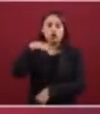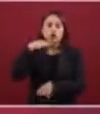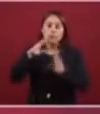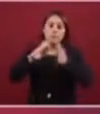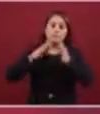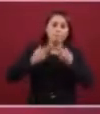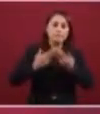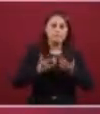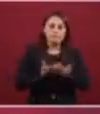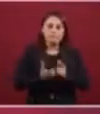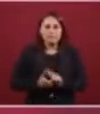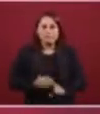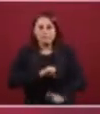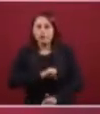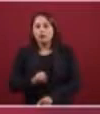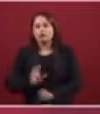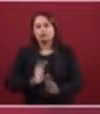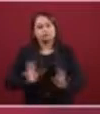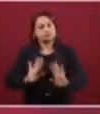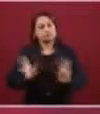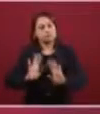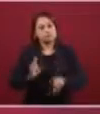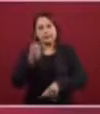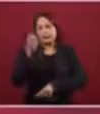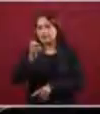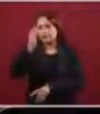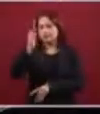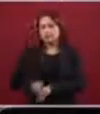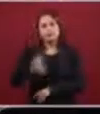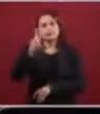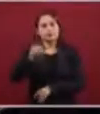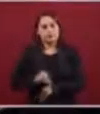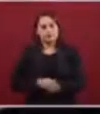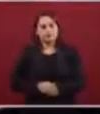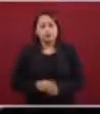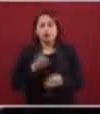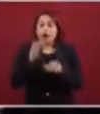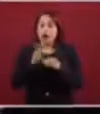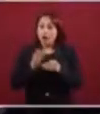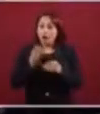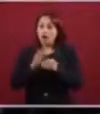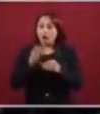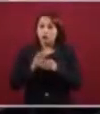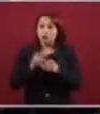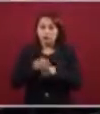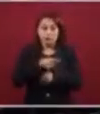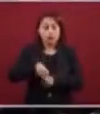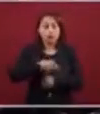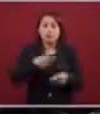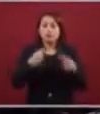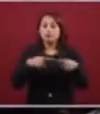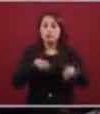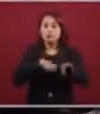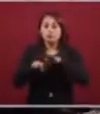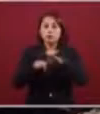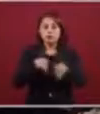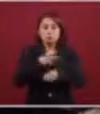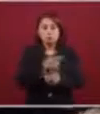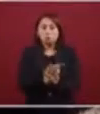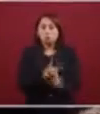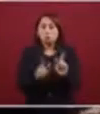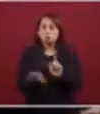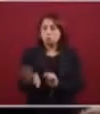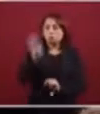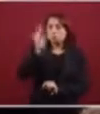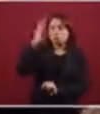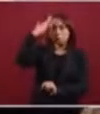hay que darle la oportunidad a los trabajadores de que tengan unas verdaderas elecciones libres. Mira, las elecciones, él